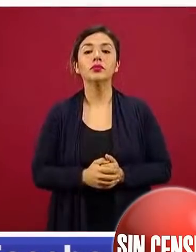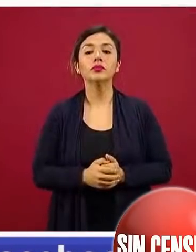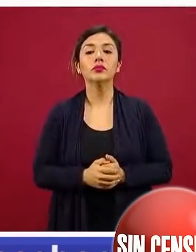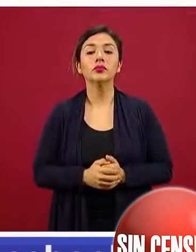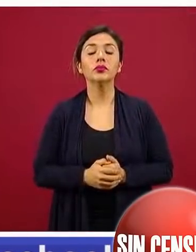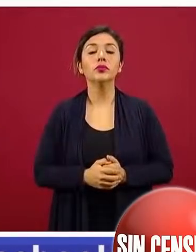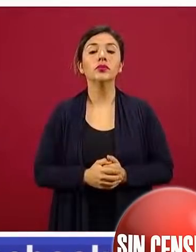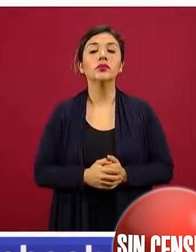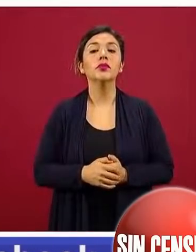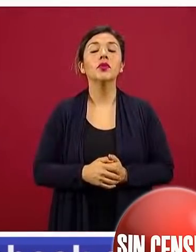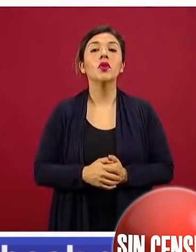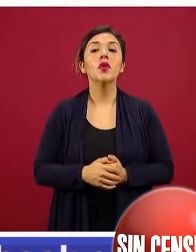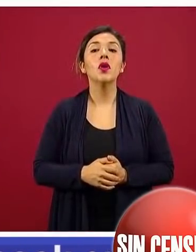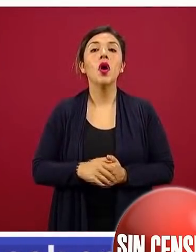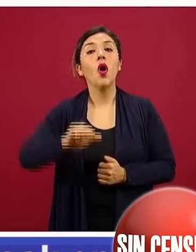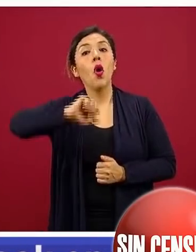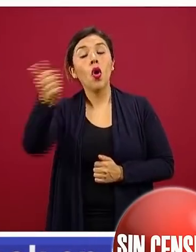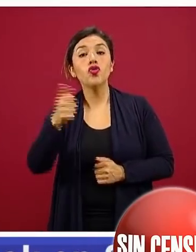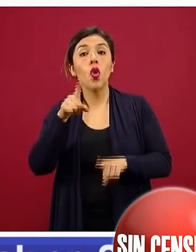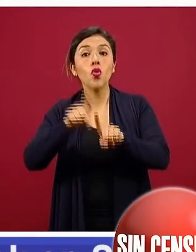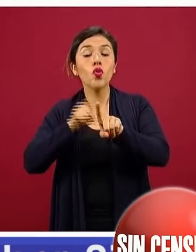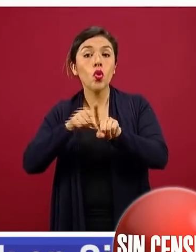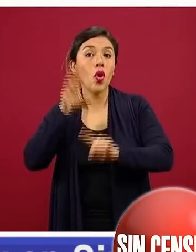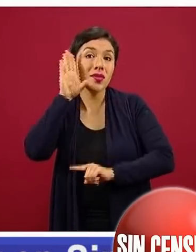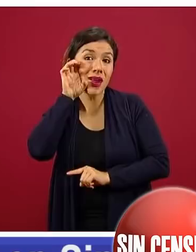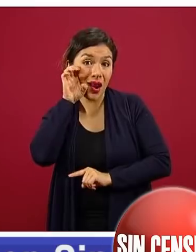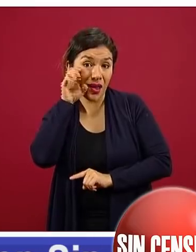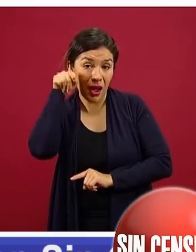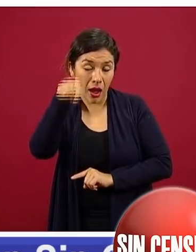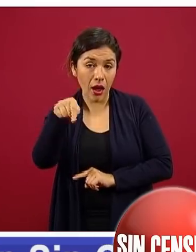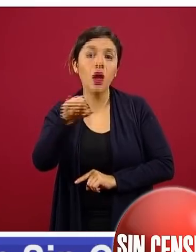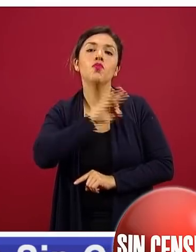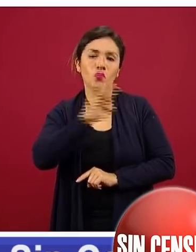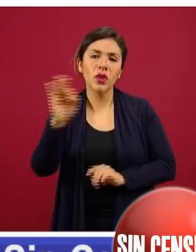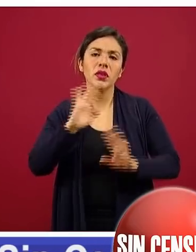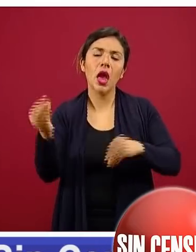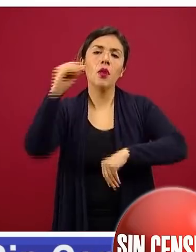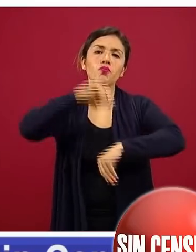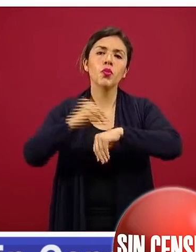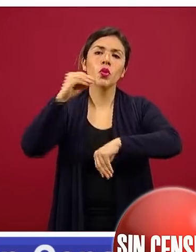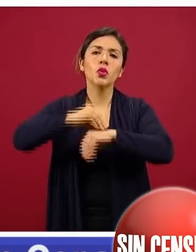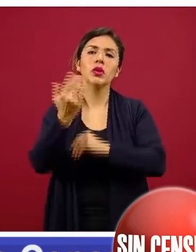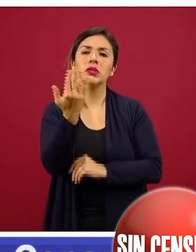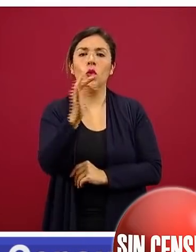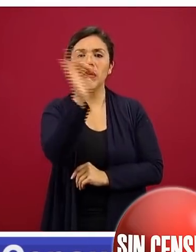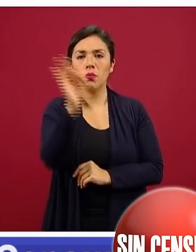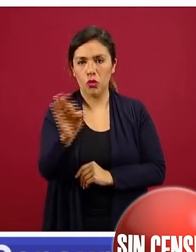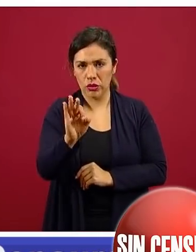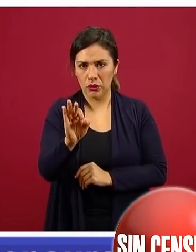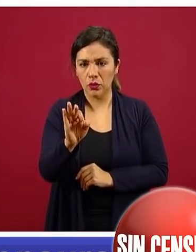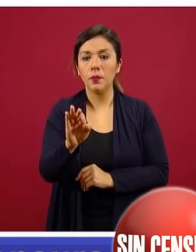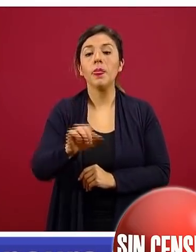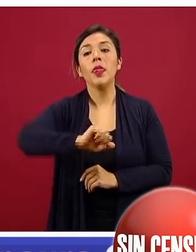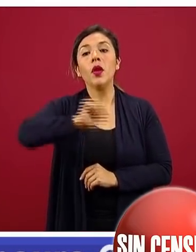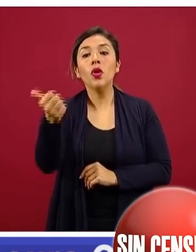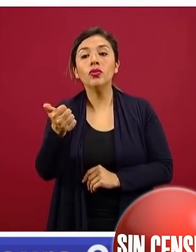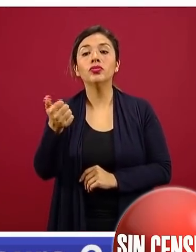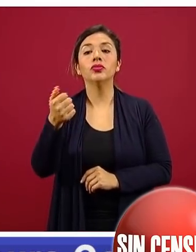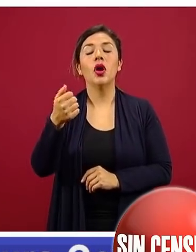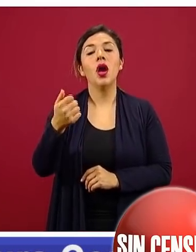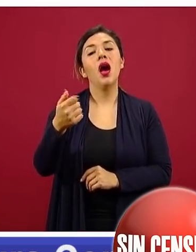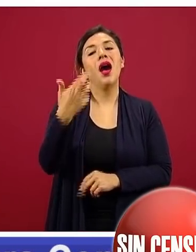de la cuarta parte, en cambio en naranja ya pueden ocuparse al 50%. Los servicios